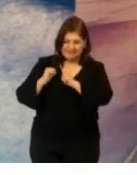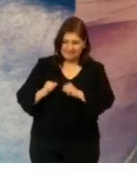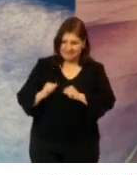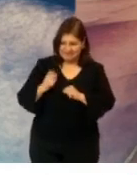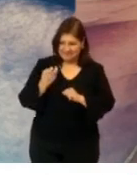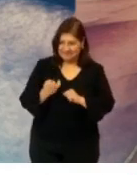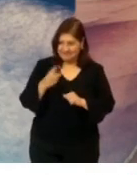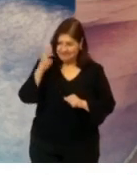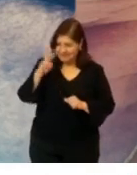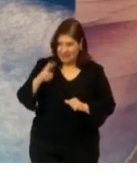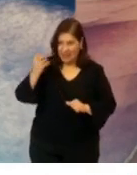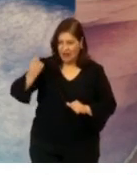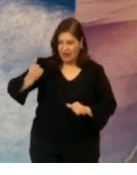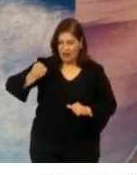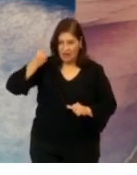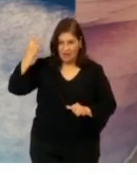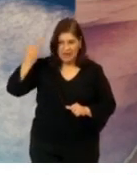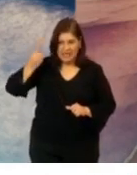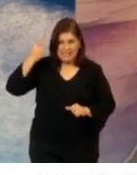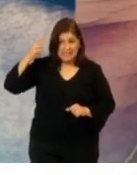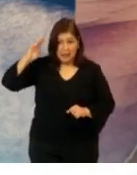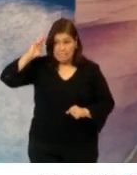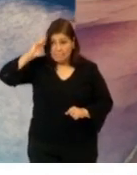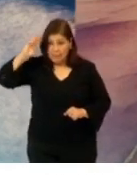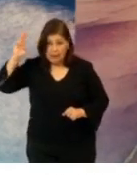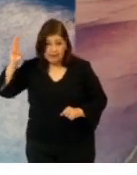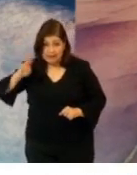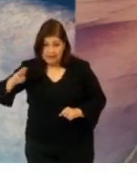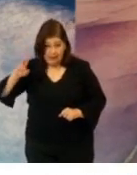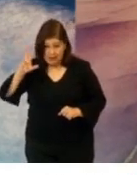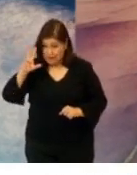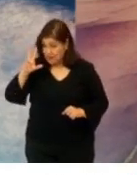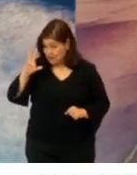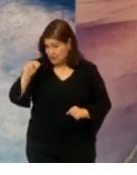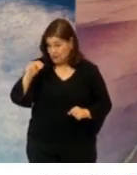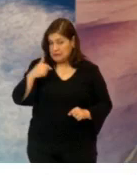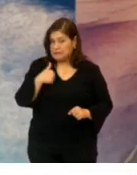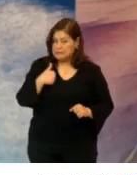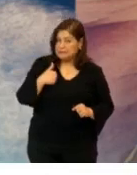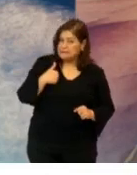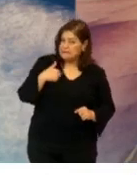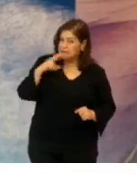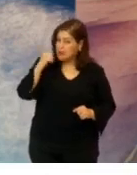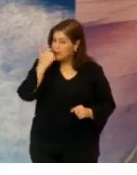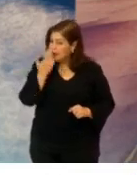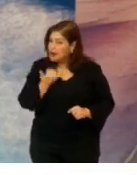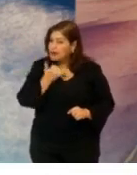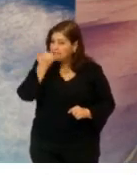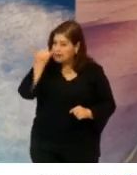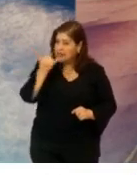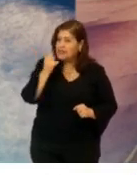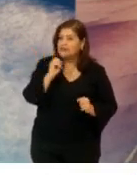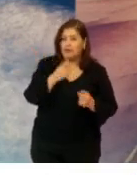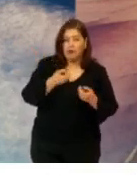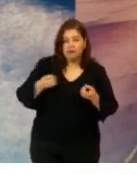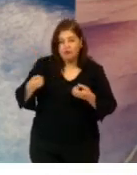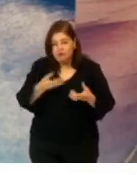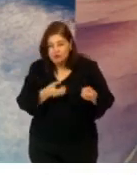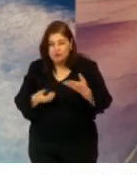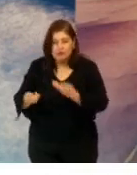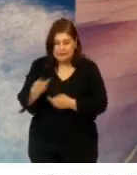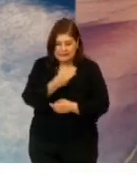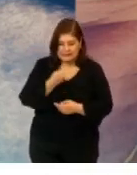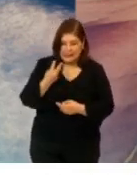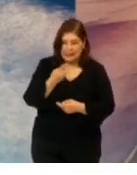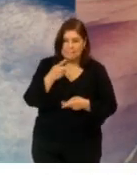no es una conferencia magistral. Entonces, sí quisiera no equivocar las expectativas, es una charla a